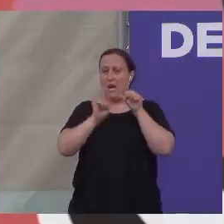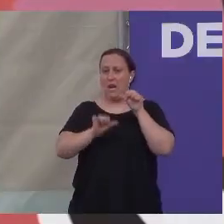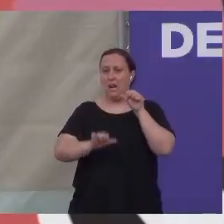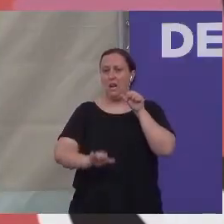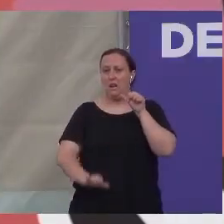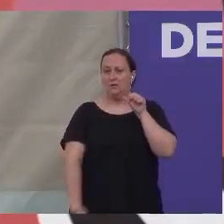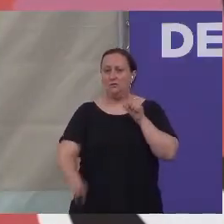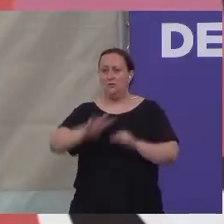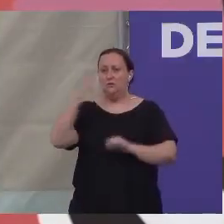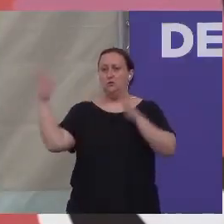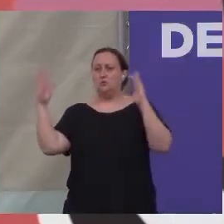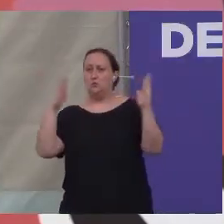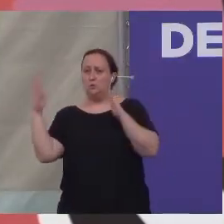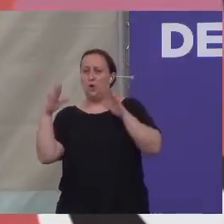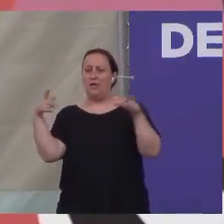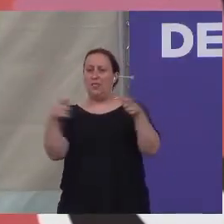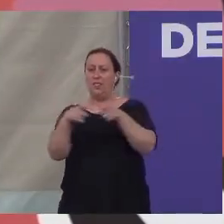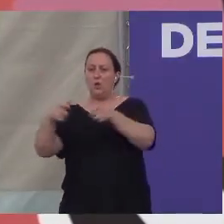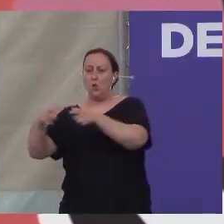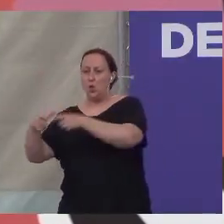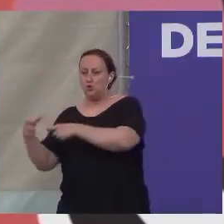segundo bloque de candidaturas de círculos.